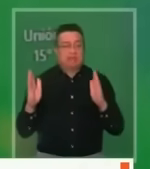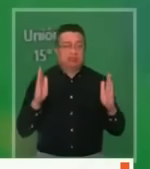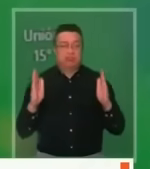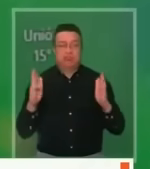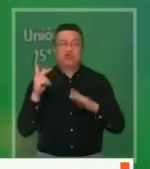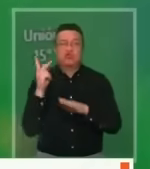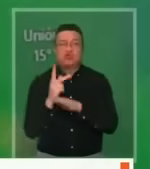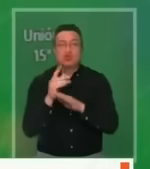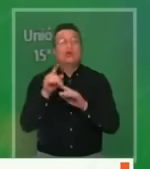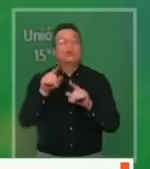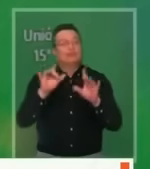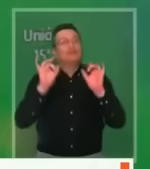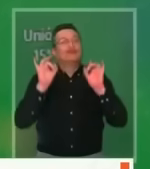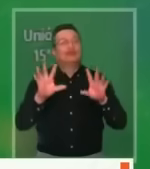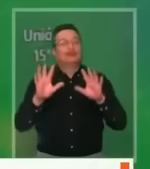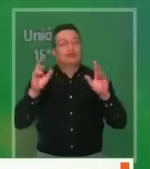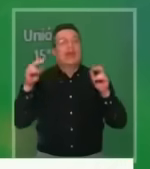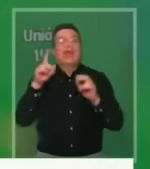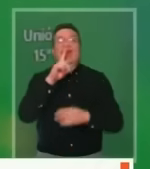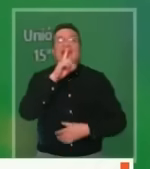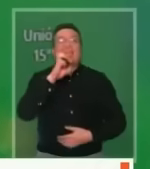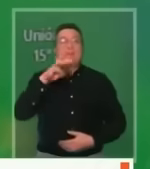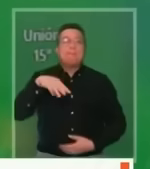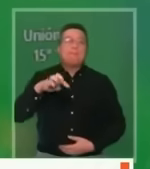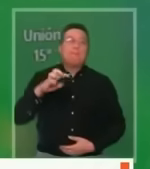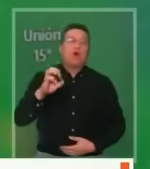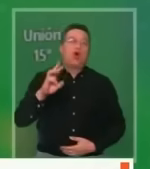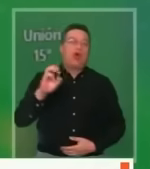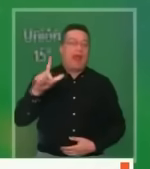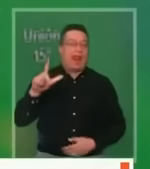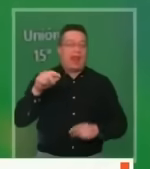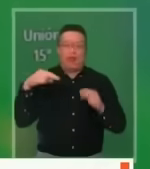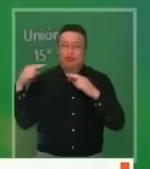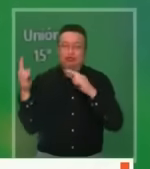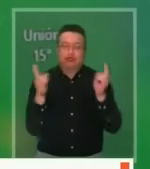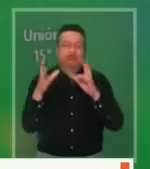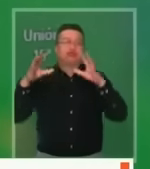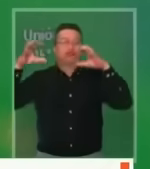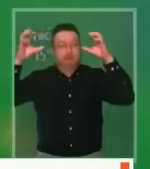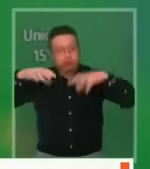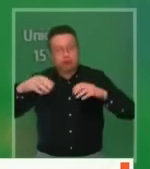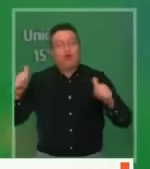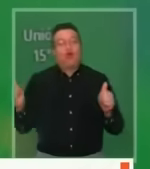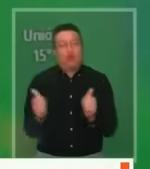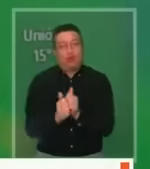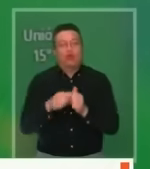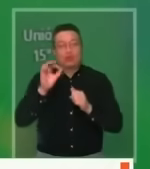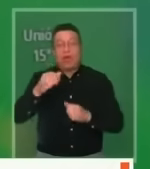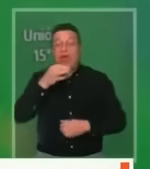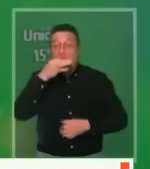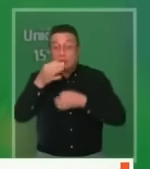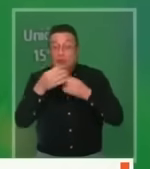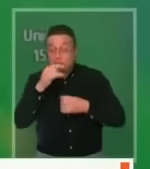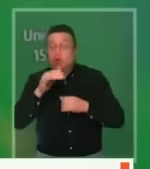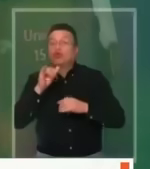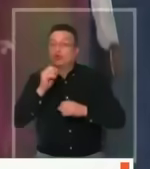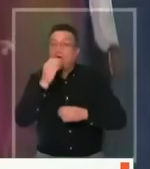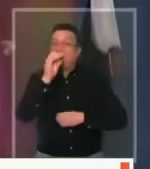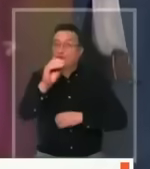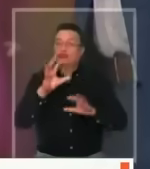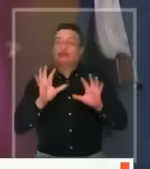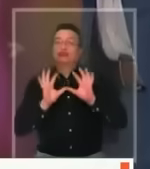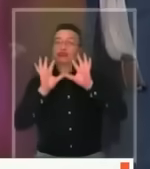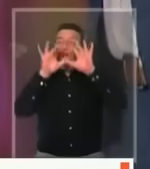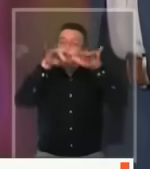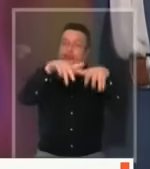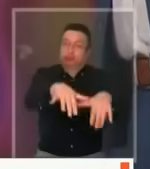las características de temporal. Todavía no tenemos una nueva alerta de la Directemar, Dirección de Territorio Marítimo. Seguramente va a haber una alerta de marejadas para esos días, es